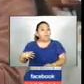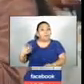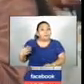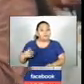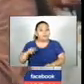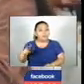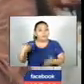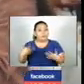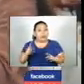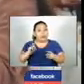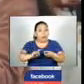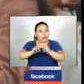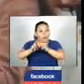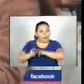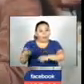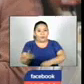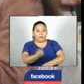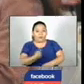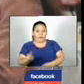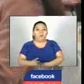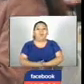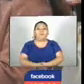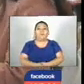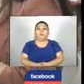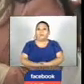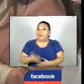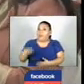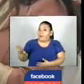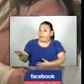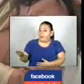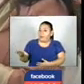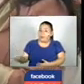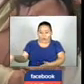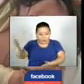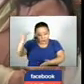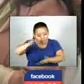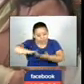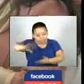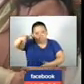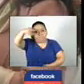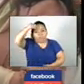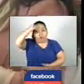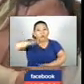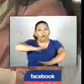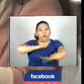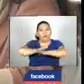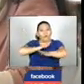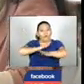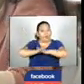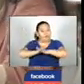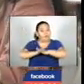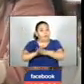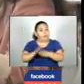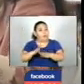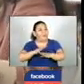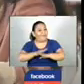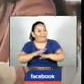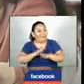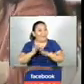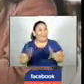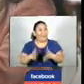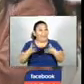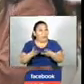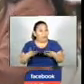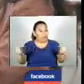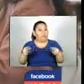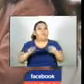acciones que hemos tomado ya como ciudadanos y que debemos retomar todas estas acciones para evitar que esto continúe y que los casos